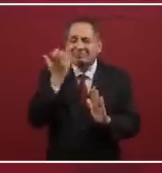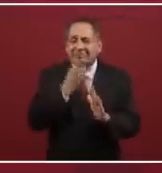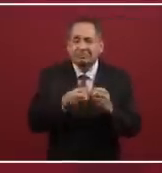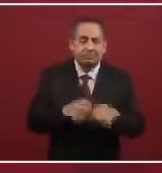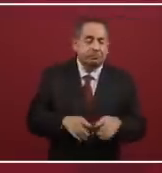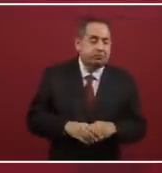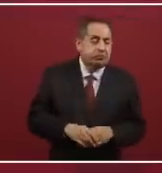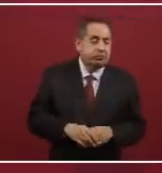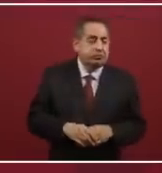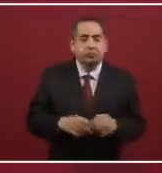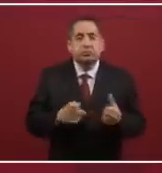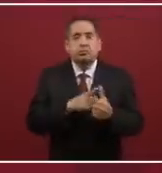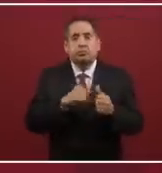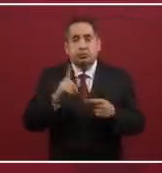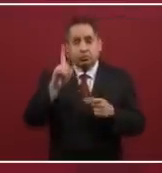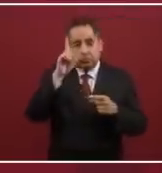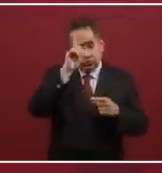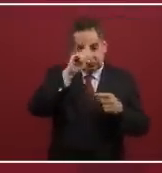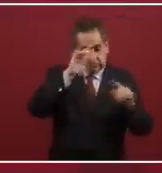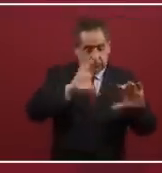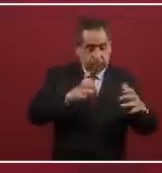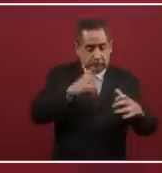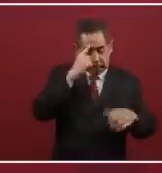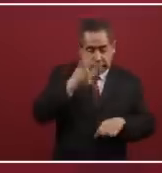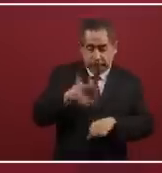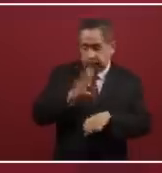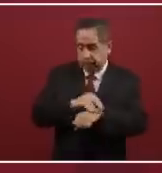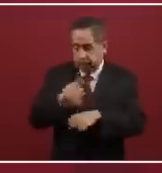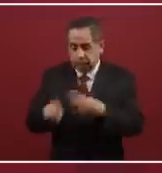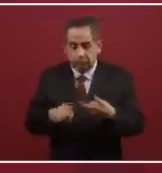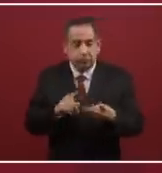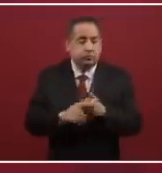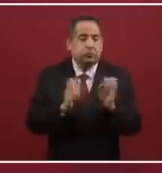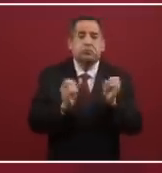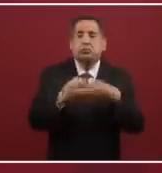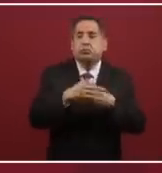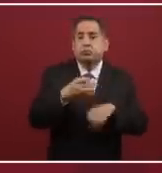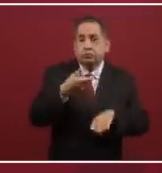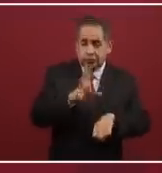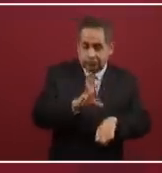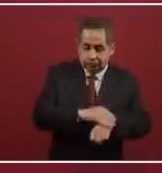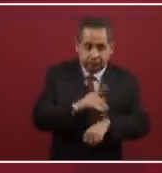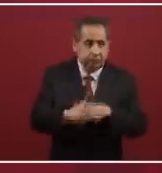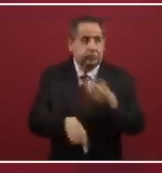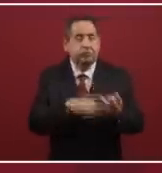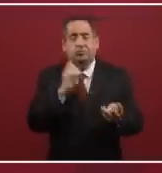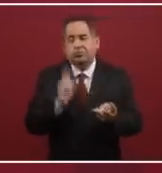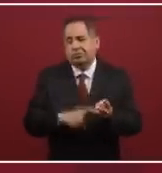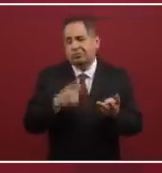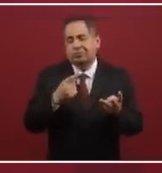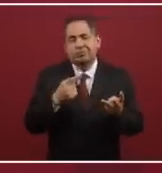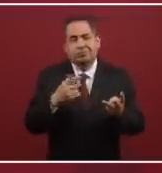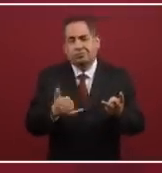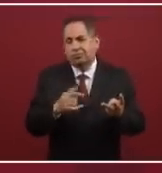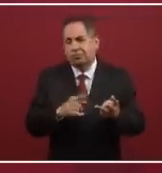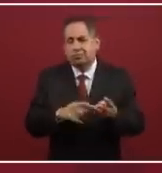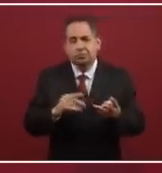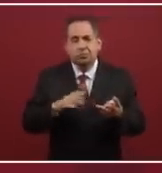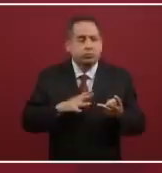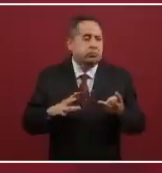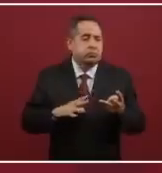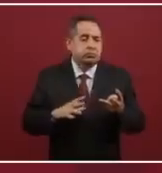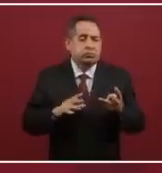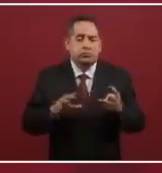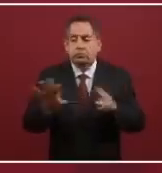consejos para autorizar las obras, oficios de autorización, y no se ha